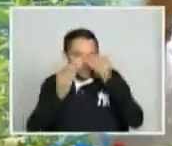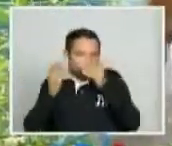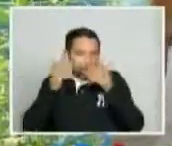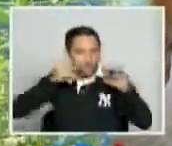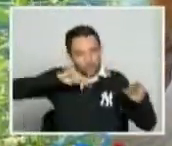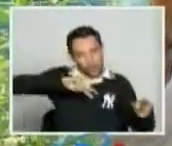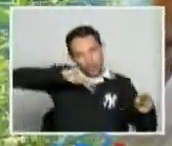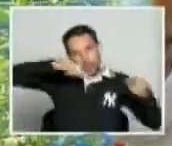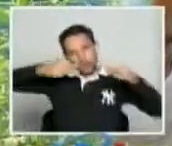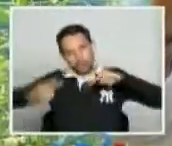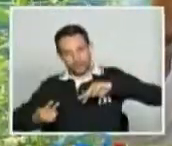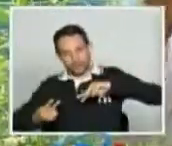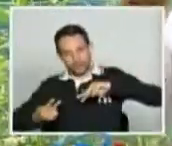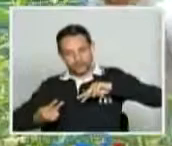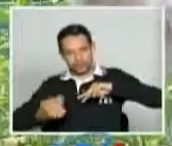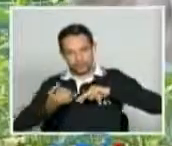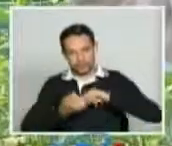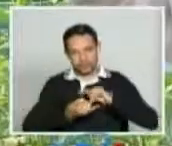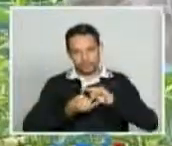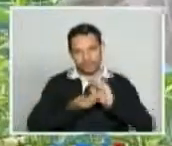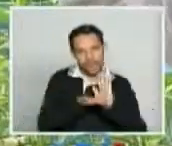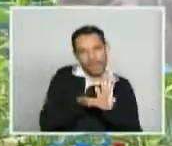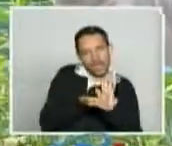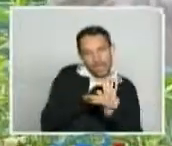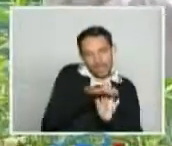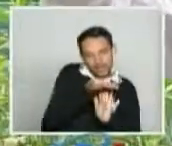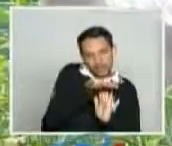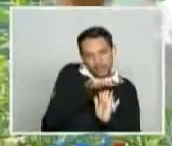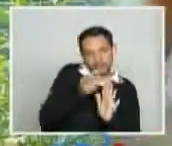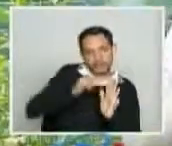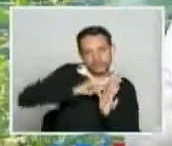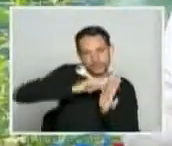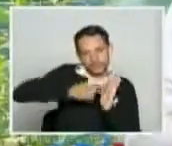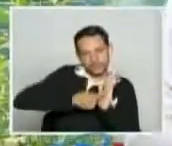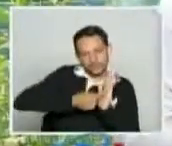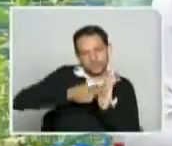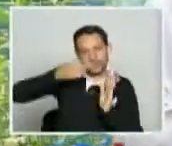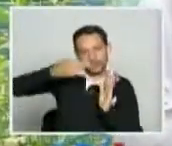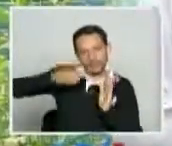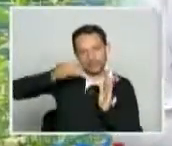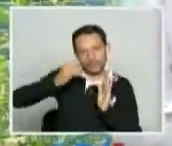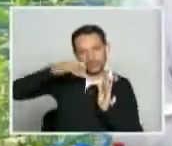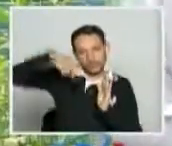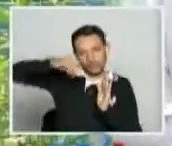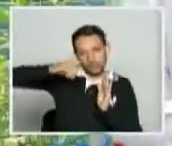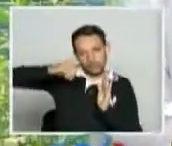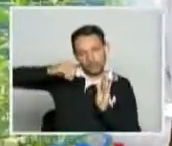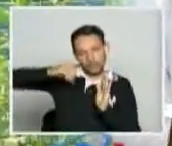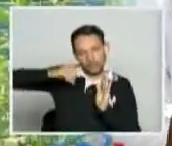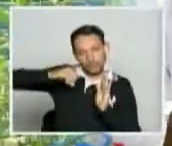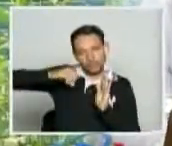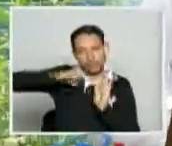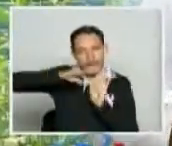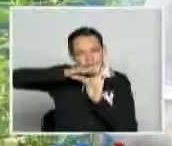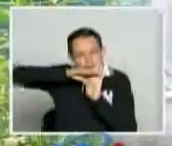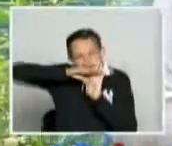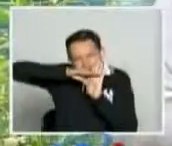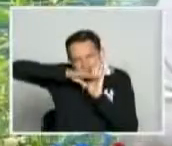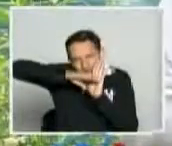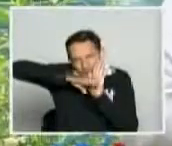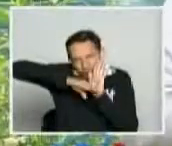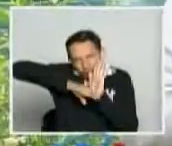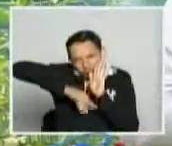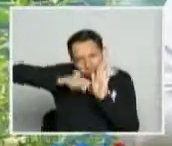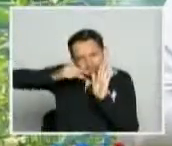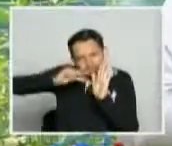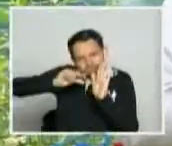revés. Si las cifras nos miden muy altas, es hipotiroidismo. Pero si las cifras son muy bajitas,